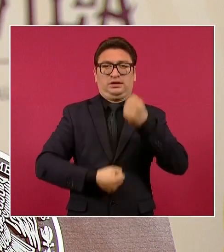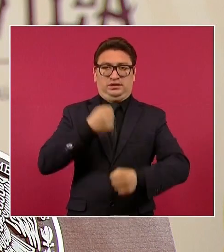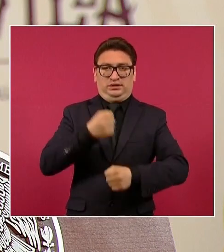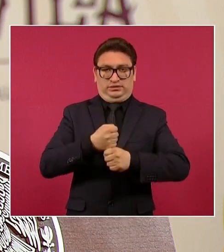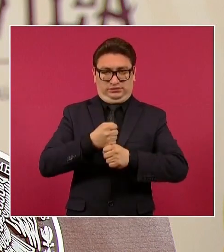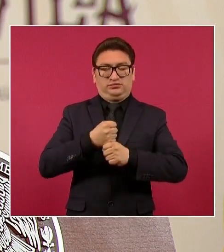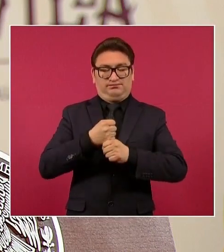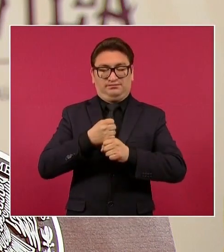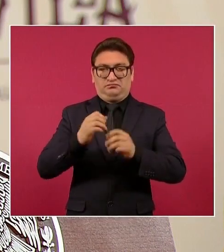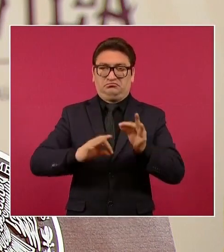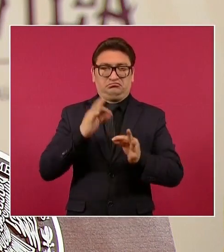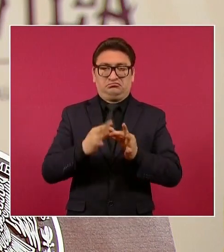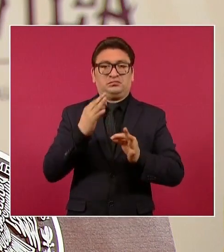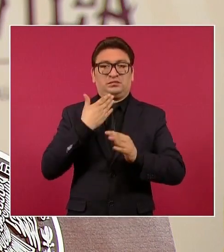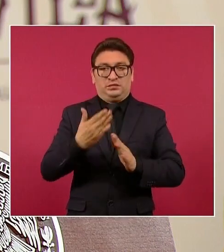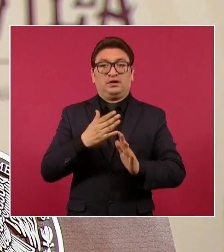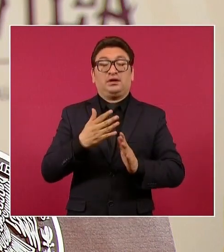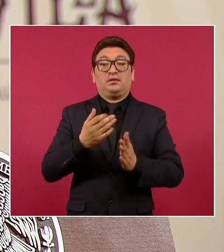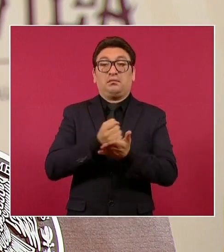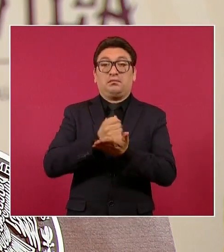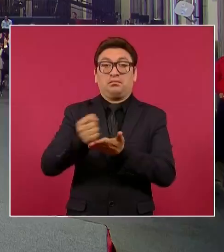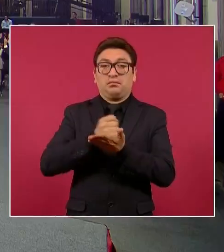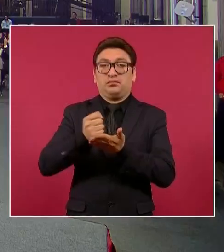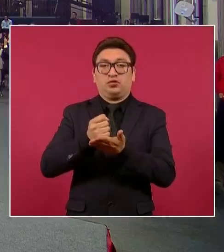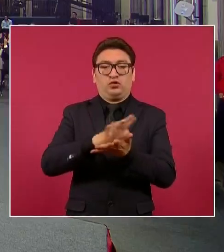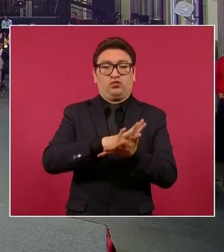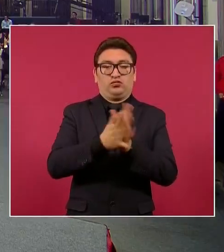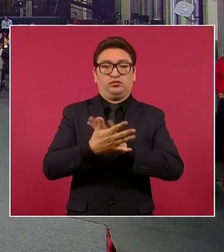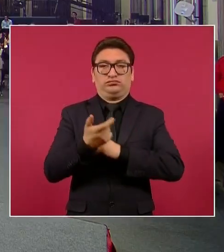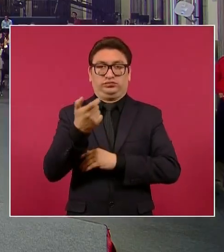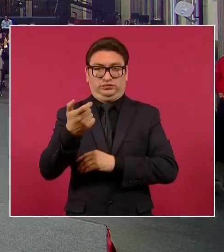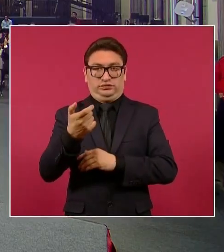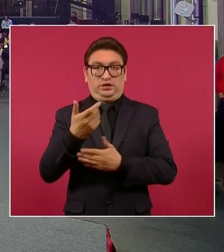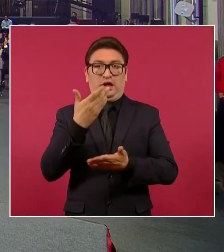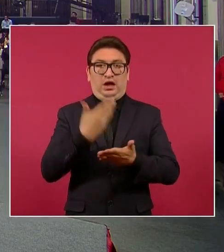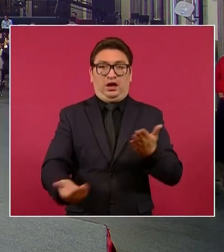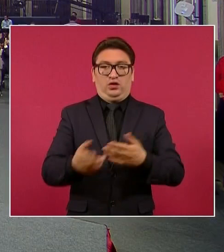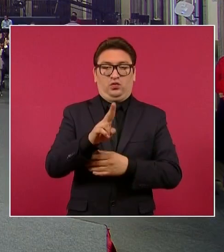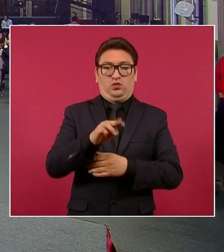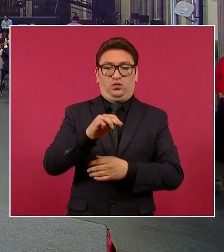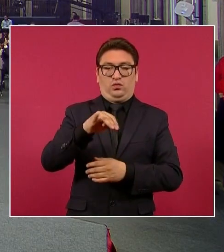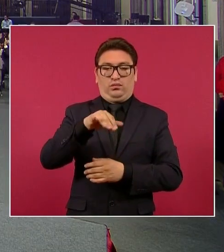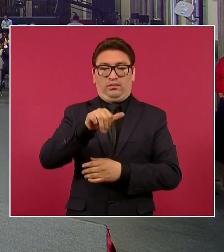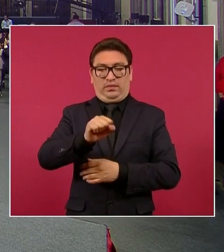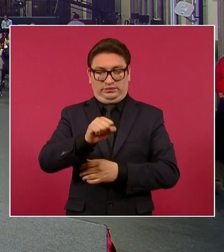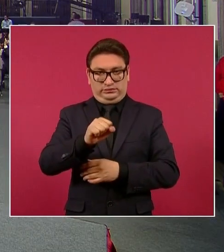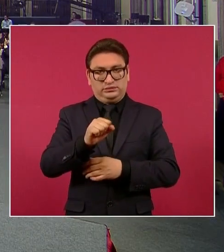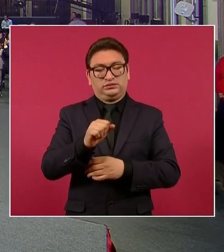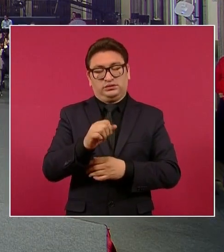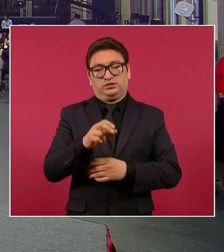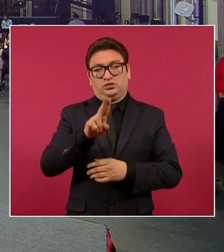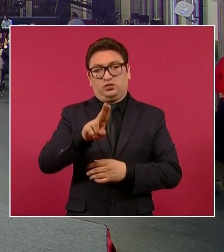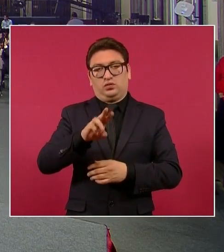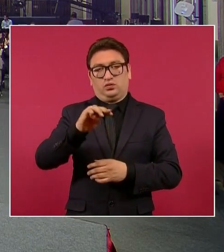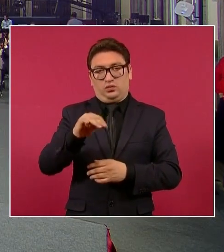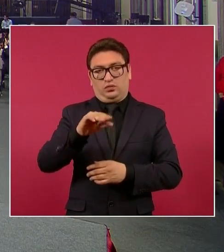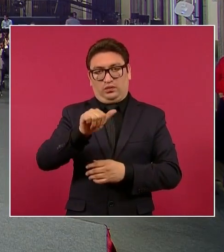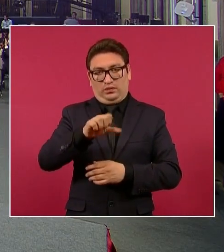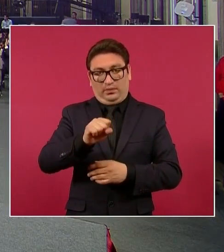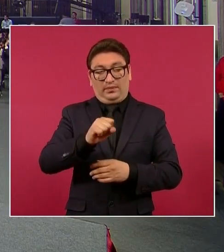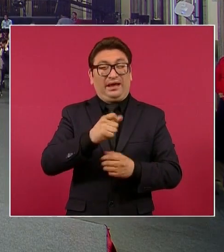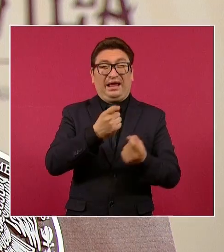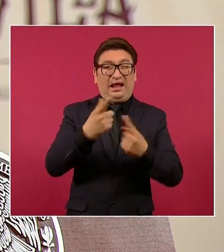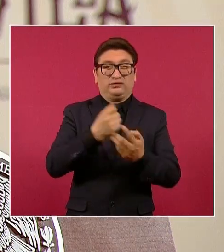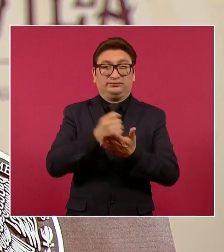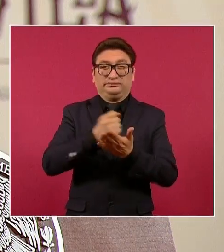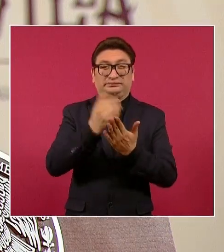bueno, finalmente poder otorgar créditos en pesos. Hoy siguen siendo en UMAS, algo que sí deteriora los créditos algunos. Entonces,